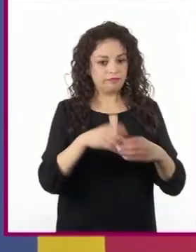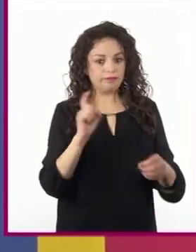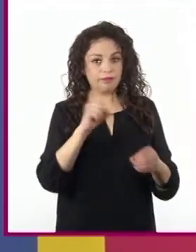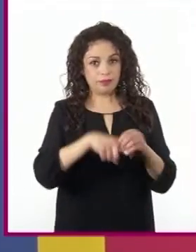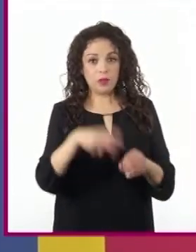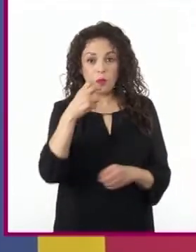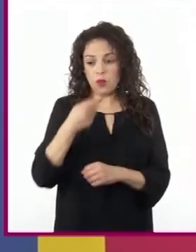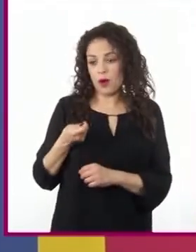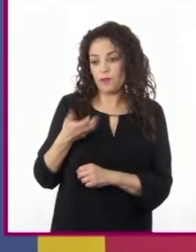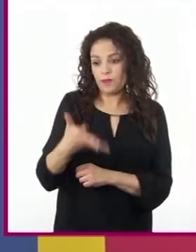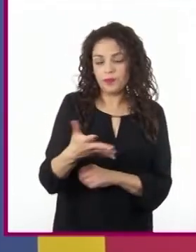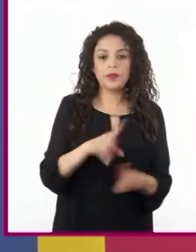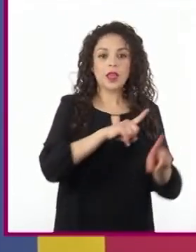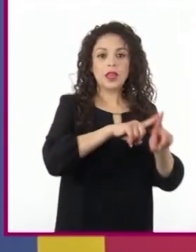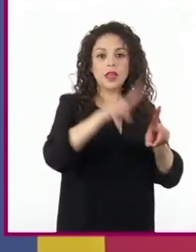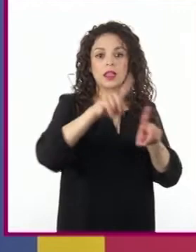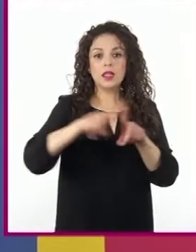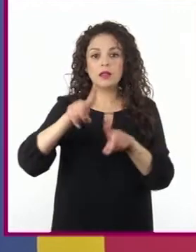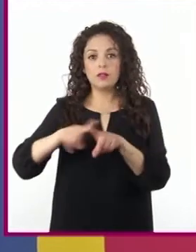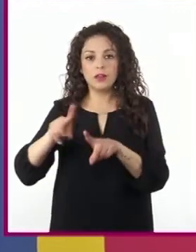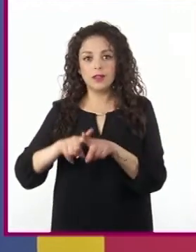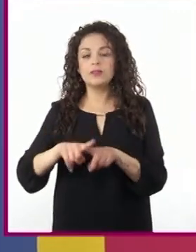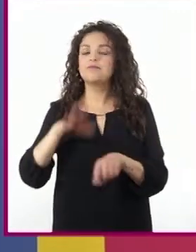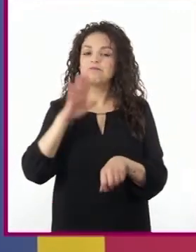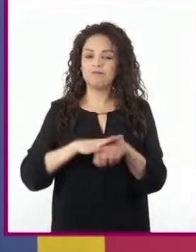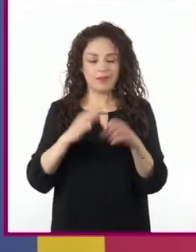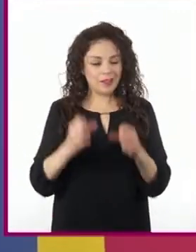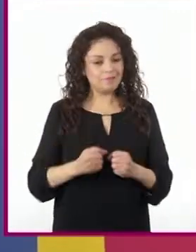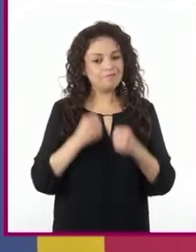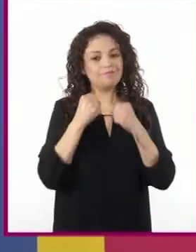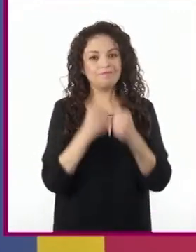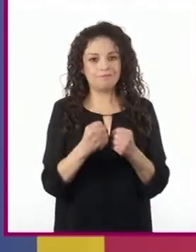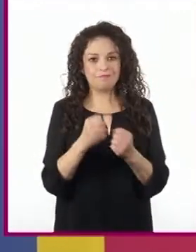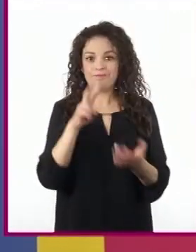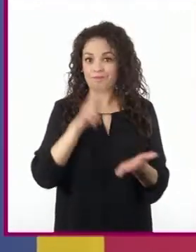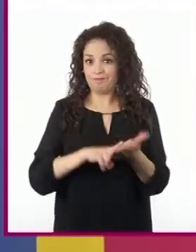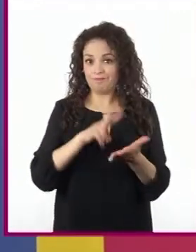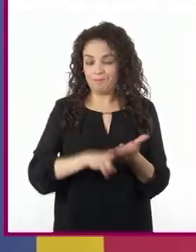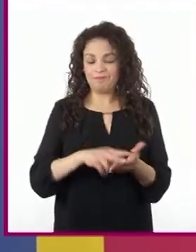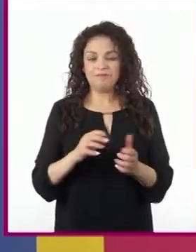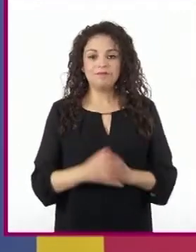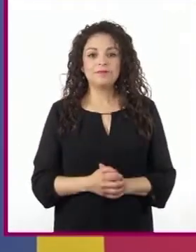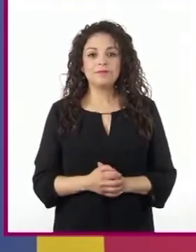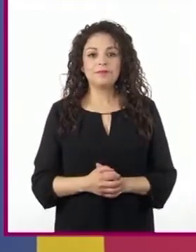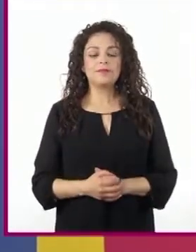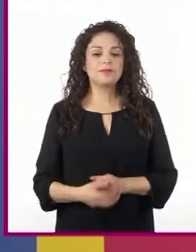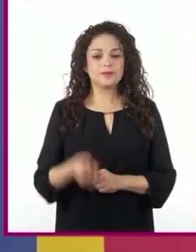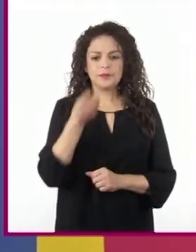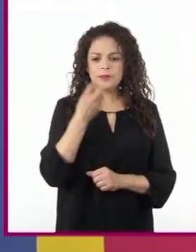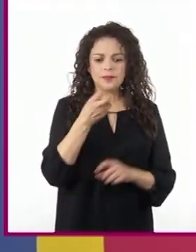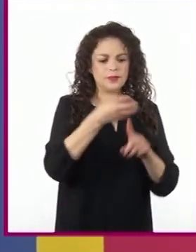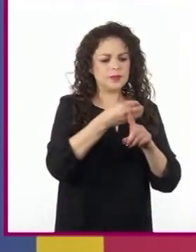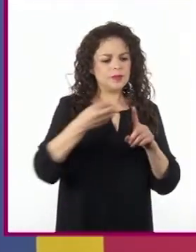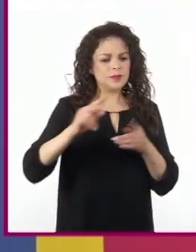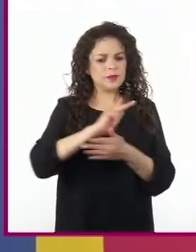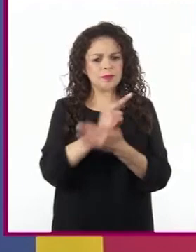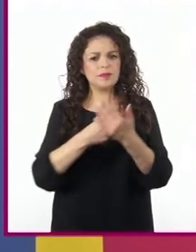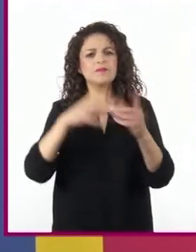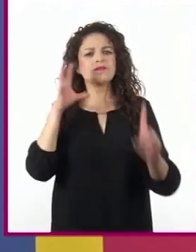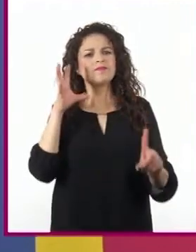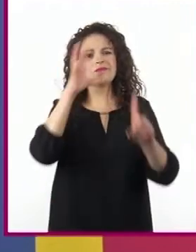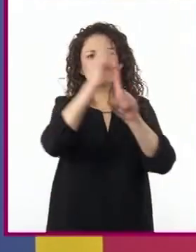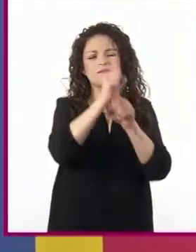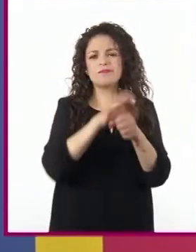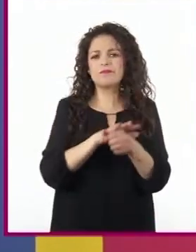titula La diferencia nos enriquece. El propósito de esta sesión es que reflexionen sobre los grupos